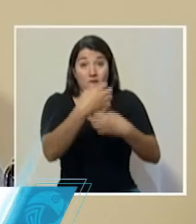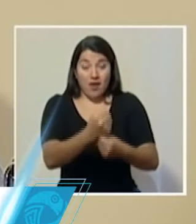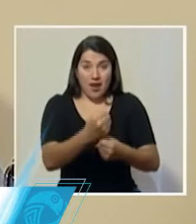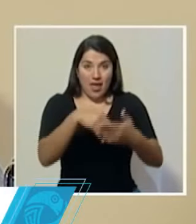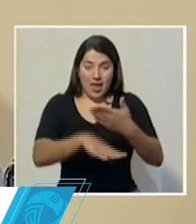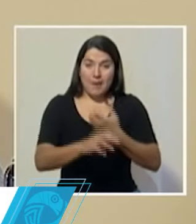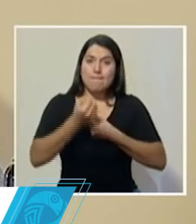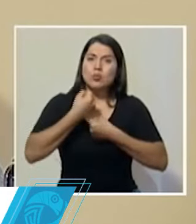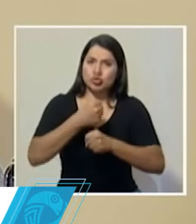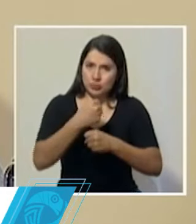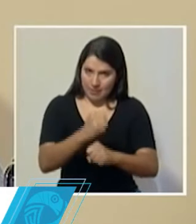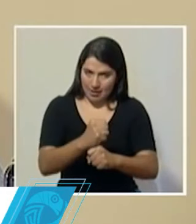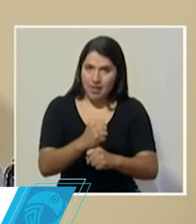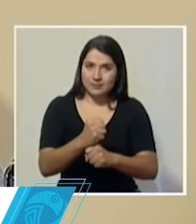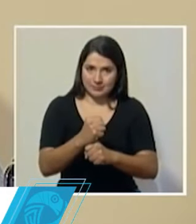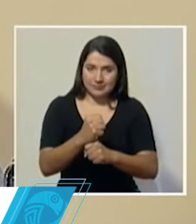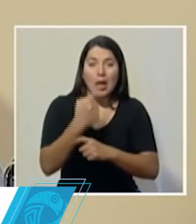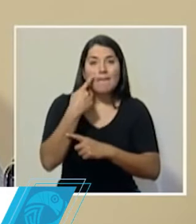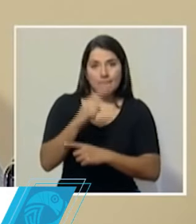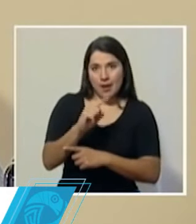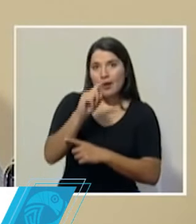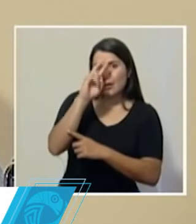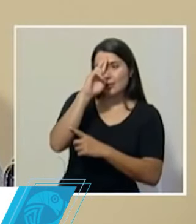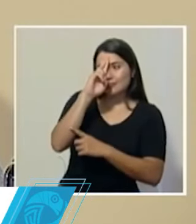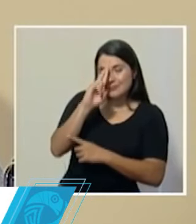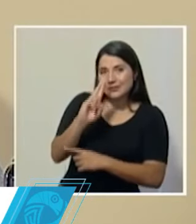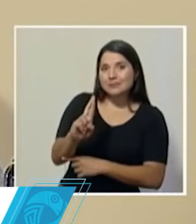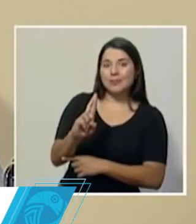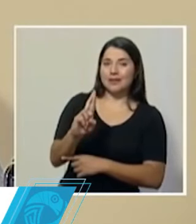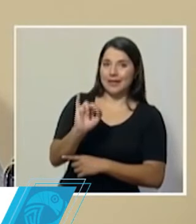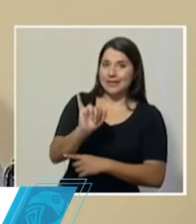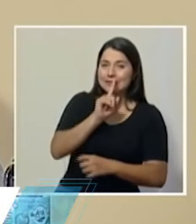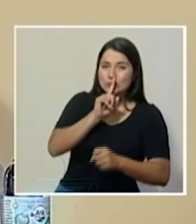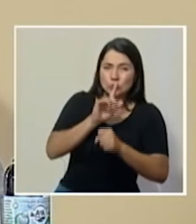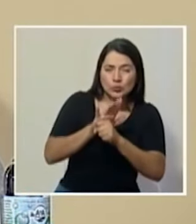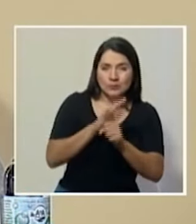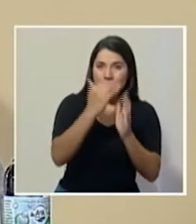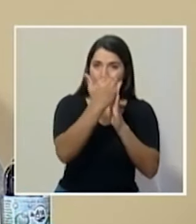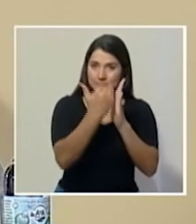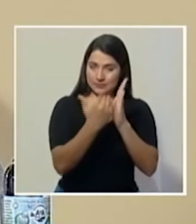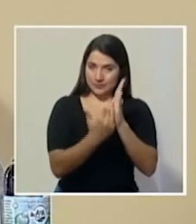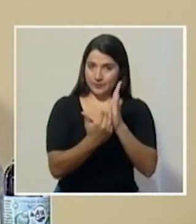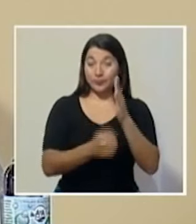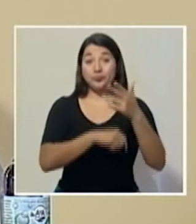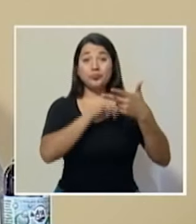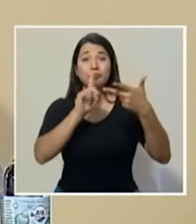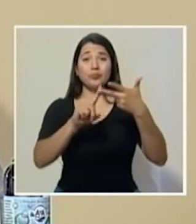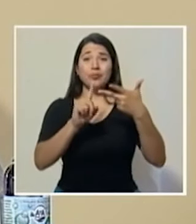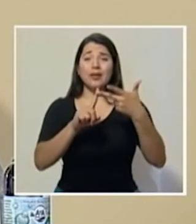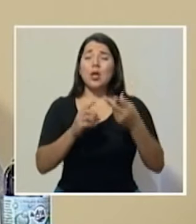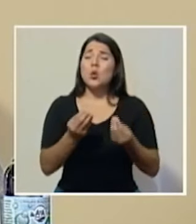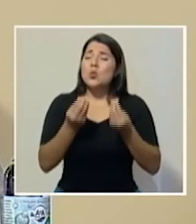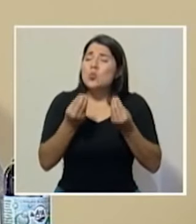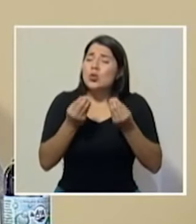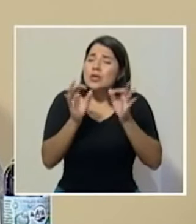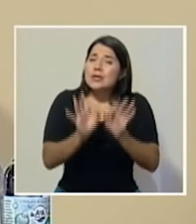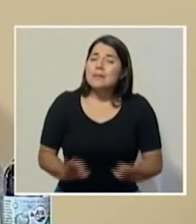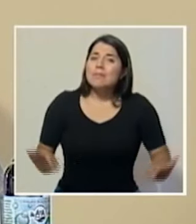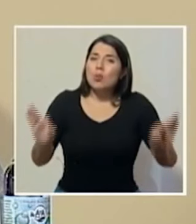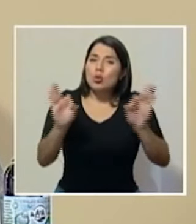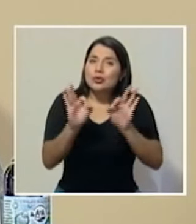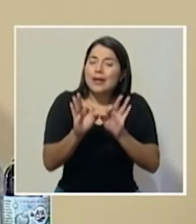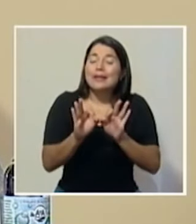que justamente honren ese cumplimiento de protocolos. Y otra cosa es que es muy necesario que la